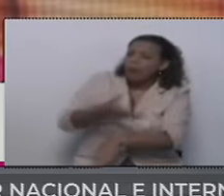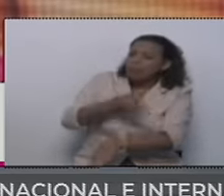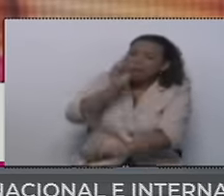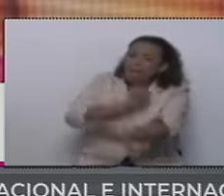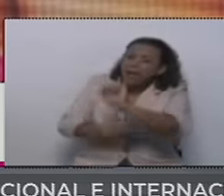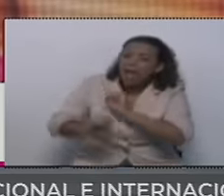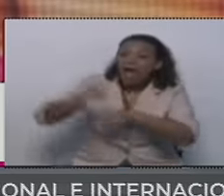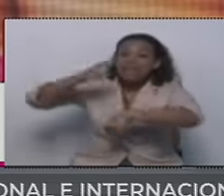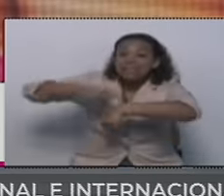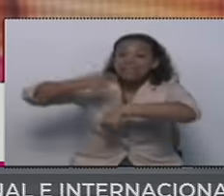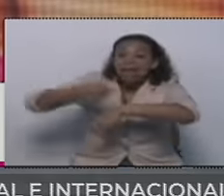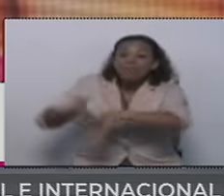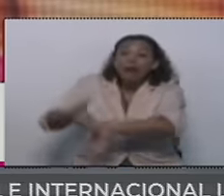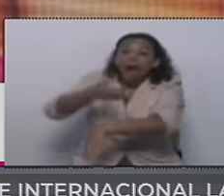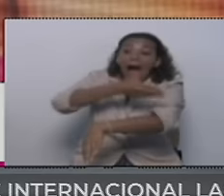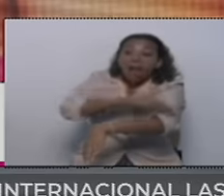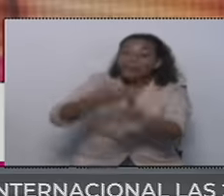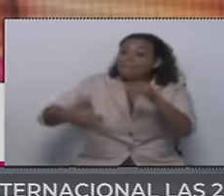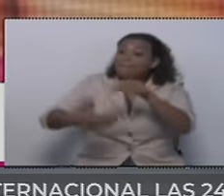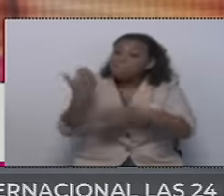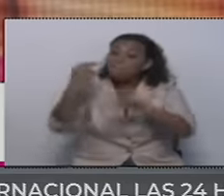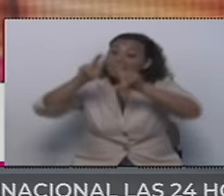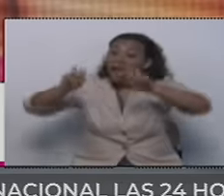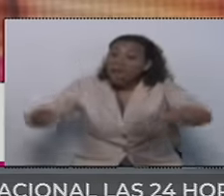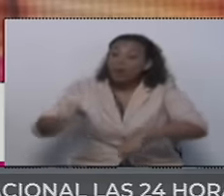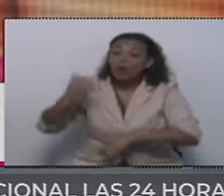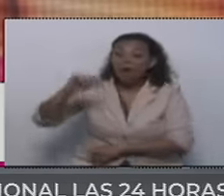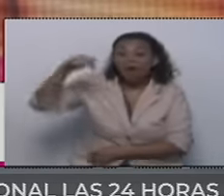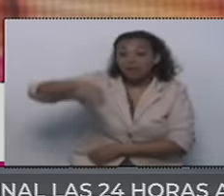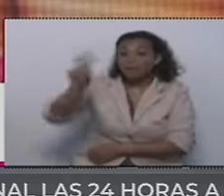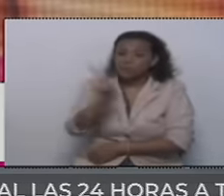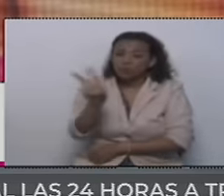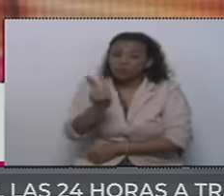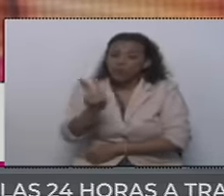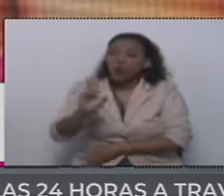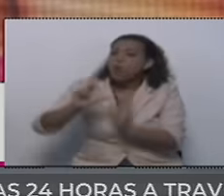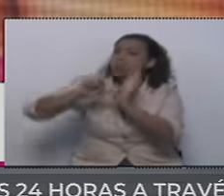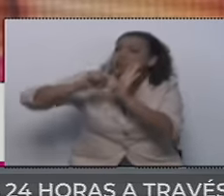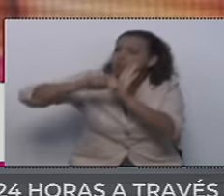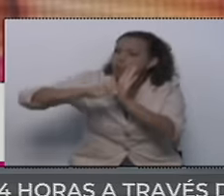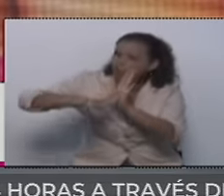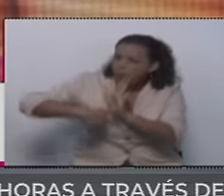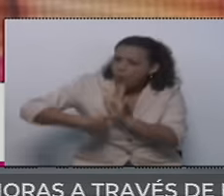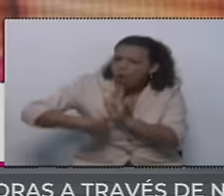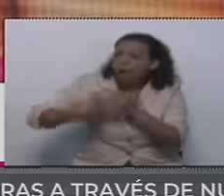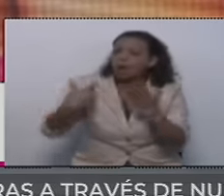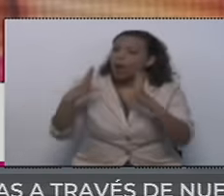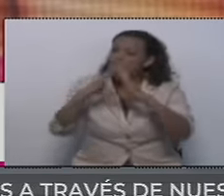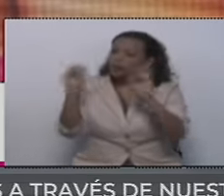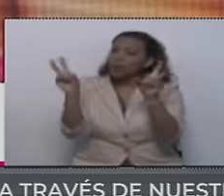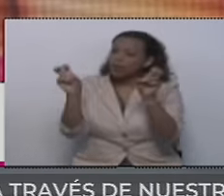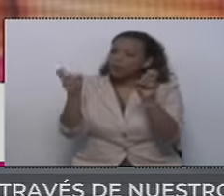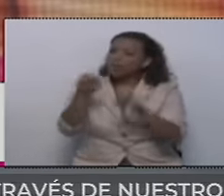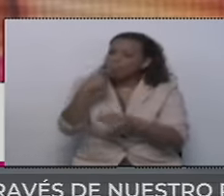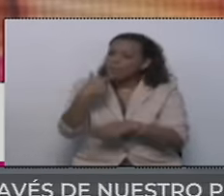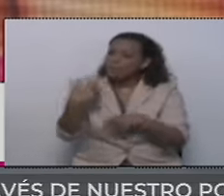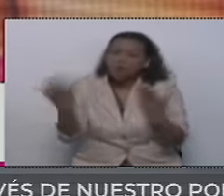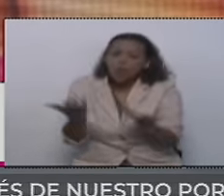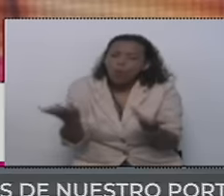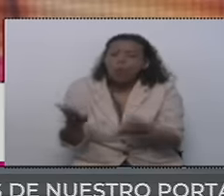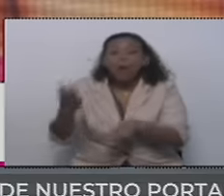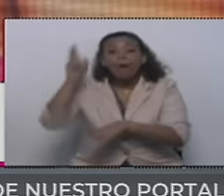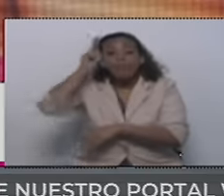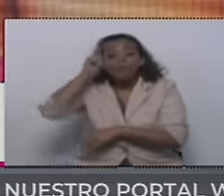a tiempo, de los métodos que contamos en Venezuela y luego pasemos al todo el tema del tratamiento.